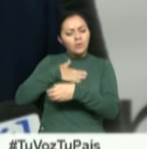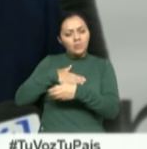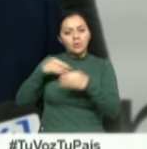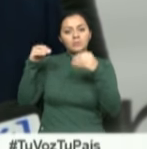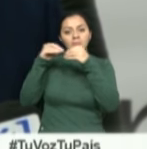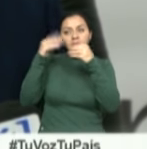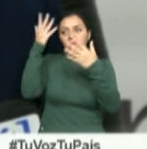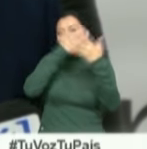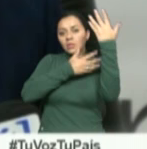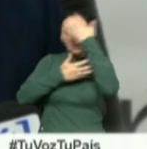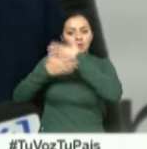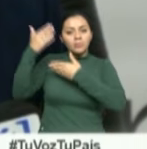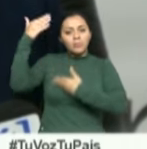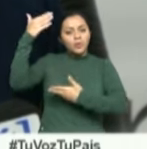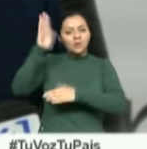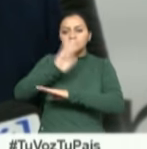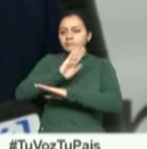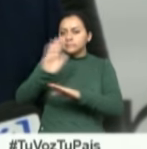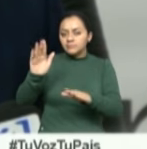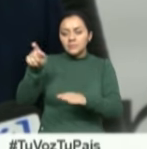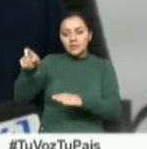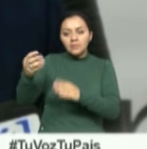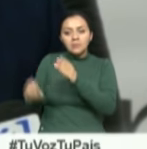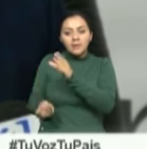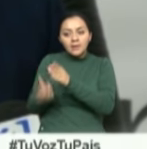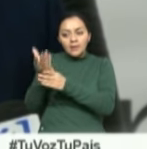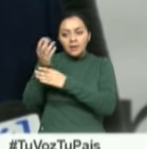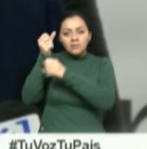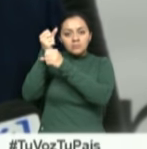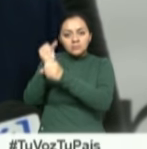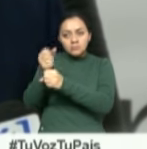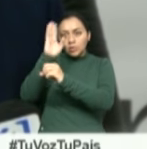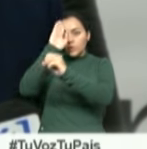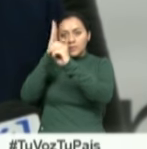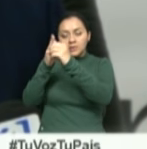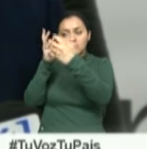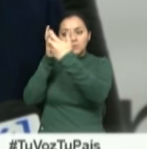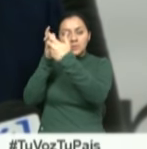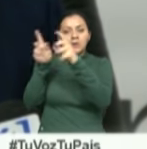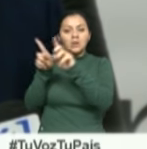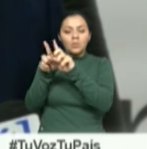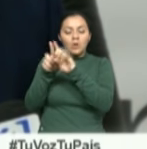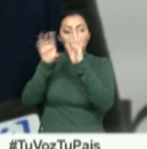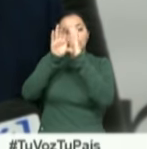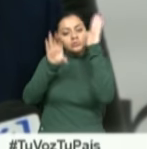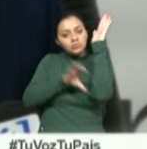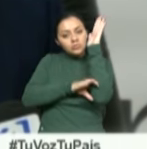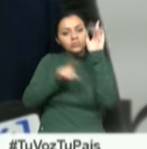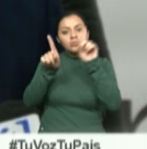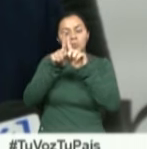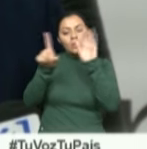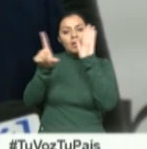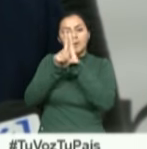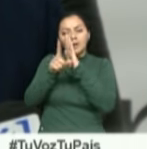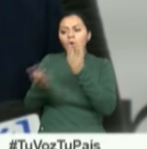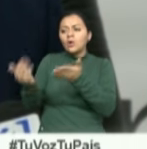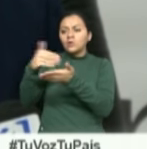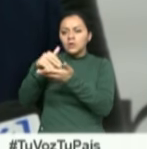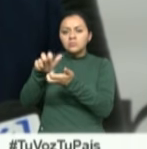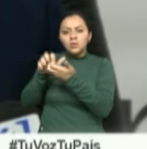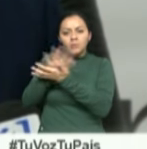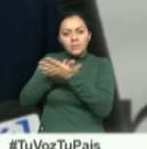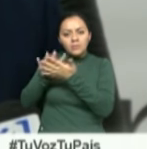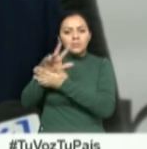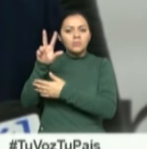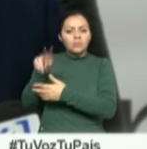y objetivos para los cuales fue constituida en concordancia con la Constitución de la República y demás normativa vigente